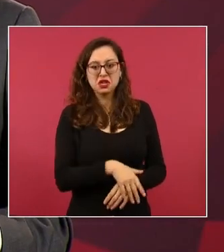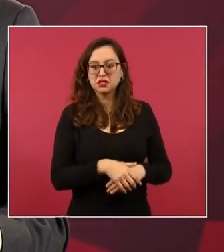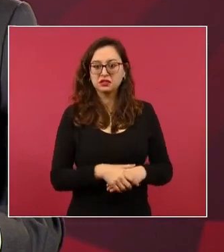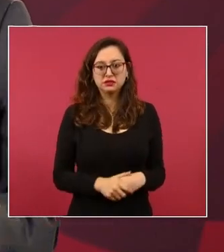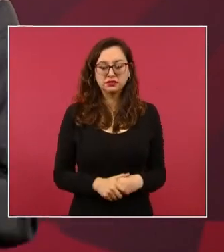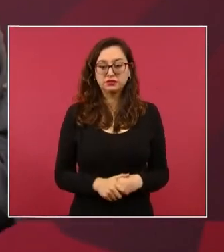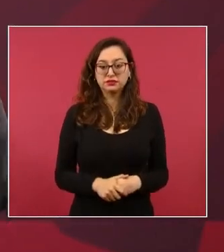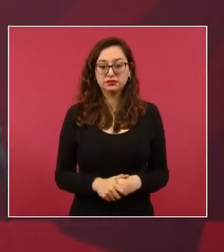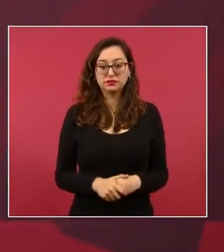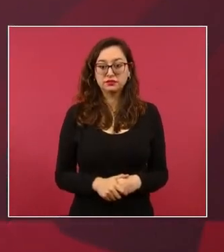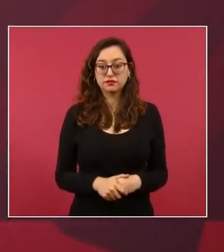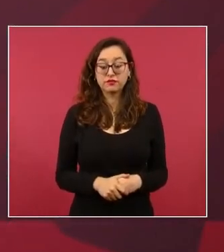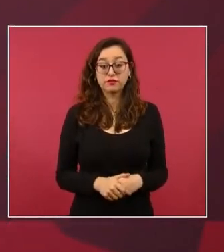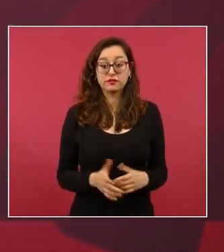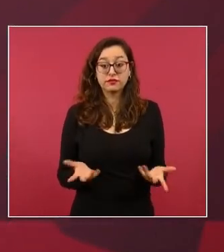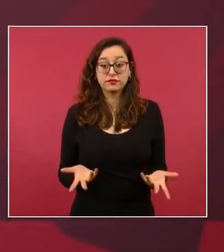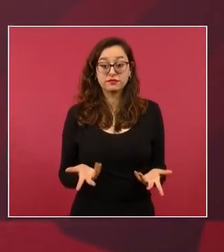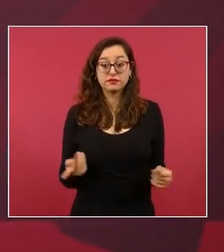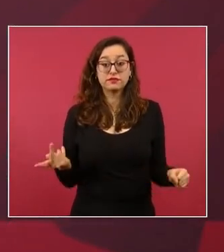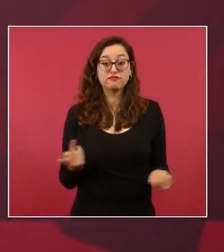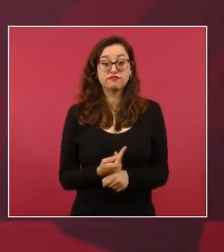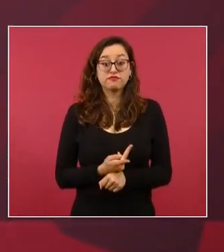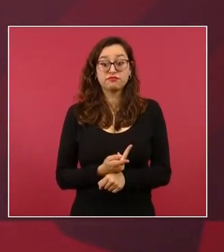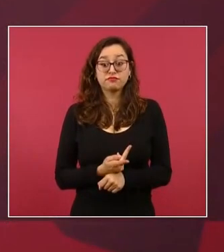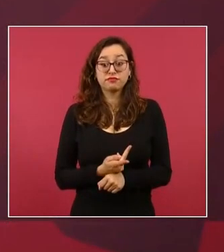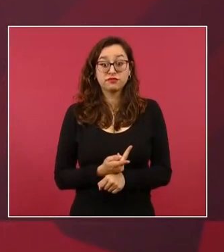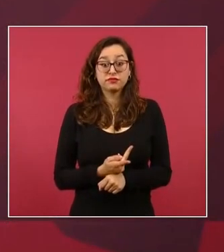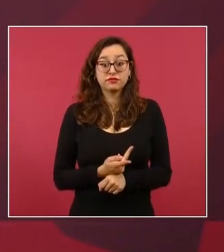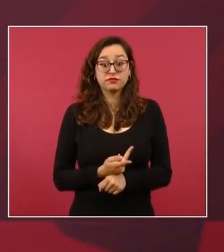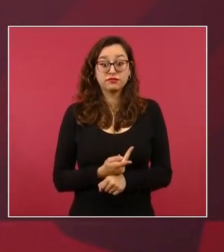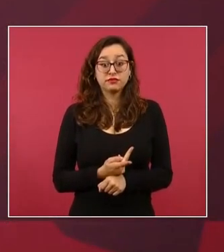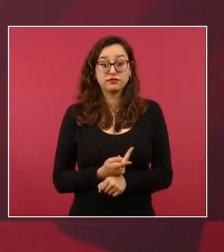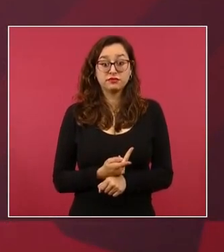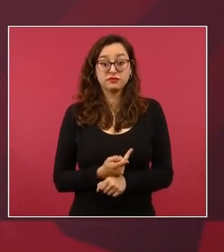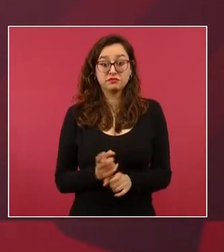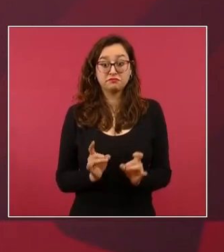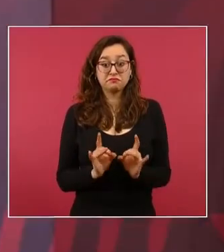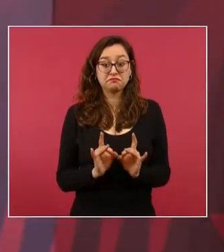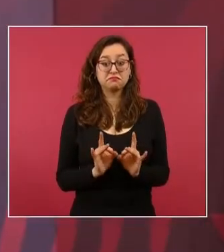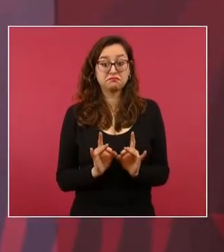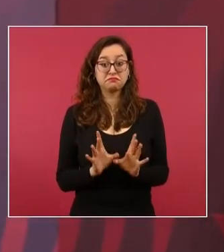Y igual que aquí, una señora